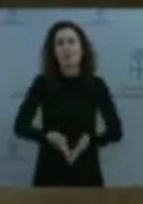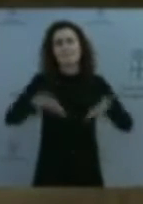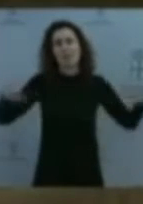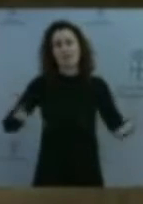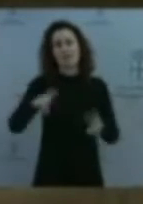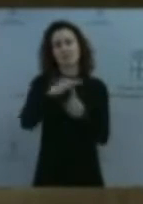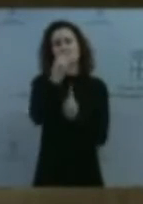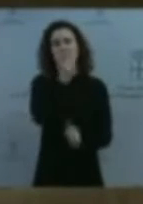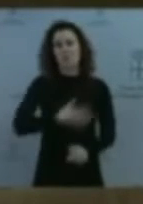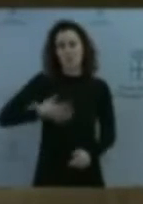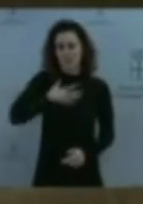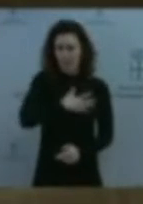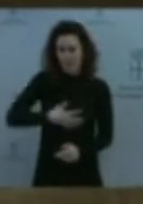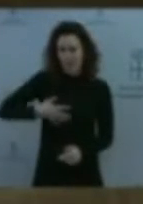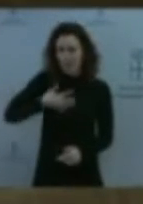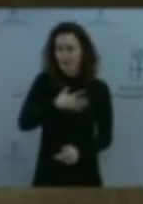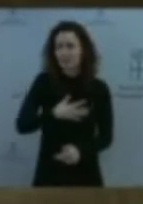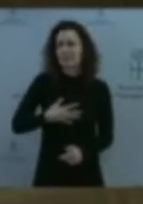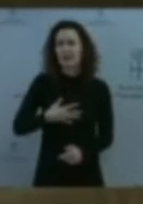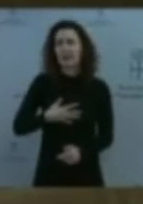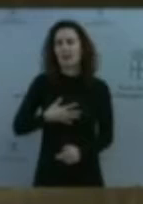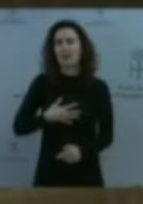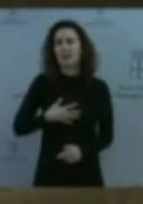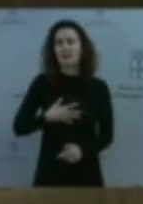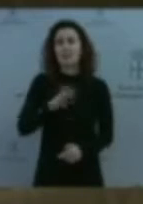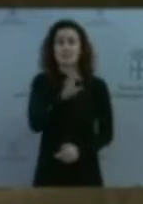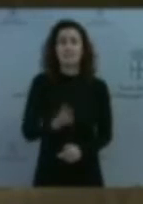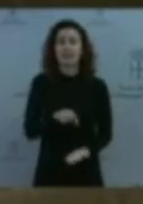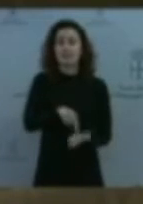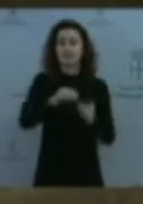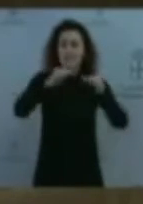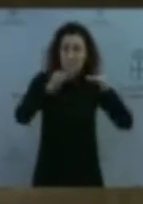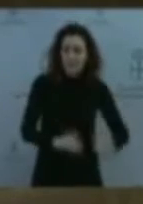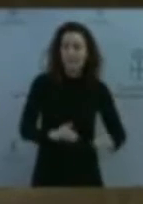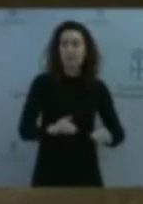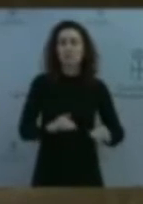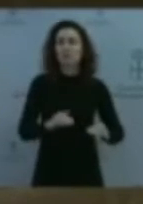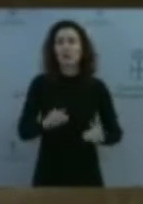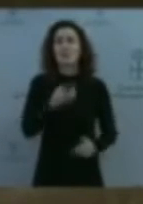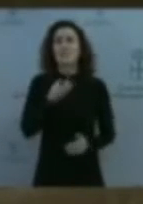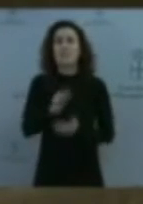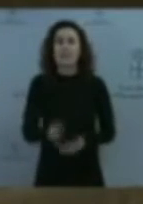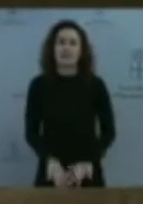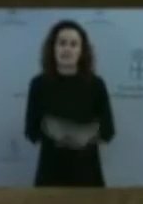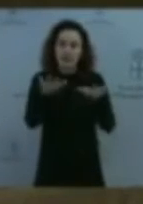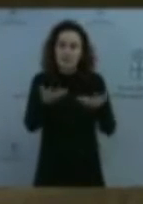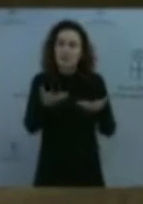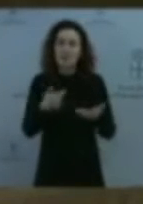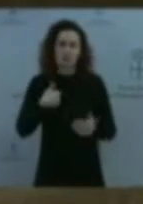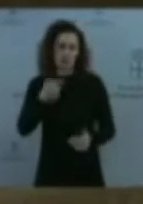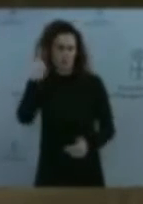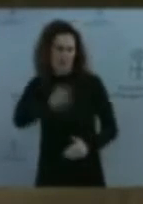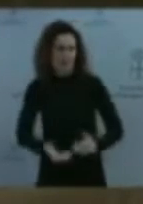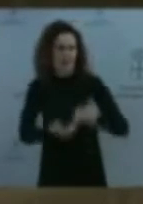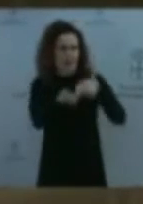las tasas y subir becas y proteger la ciudadanía, por supuesto que tiene nuestra mano tendida para hacer lo que estamos haciendo en Madrid. Si